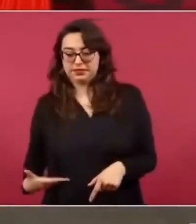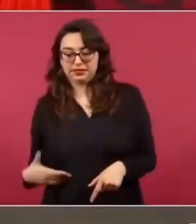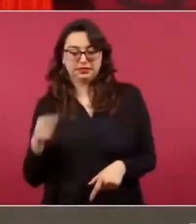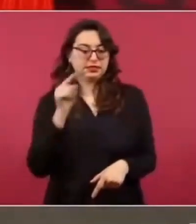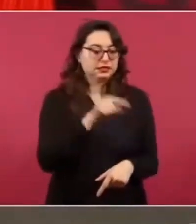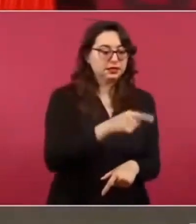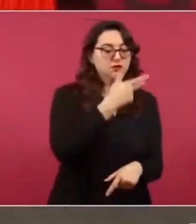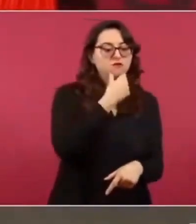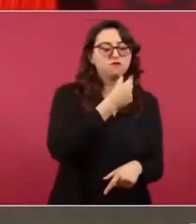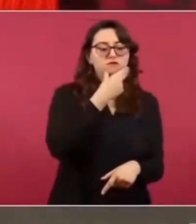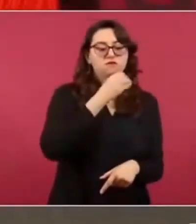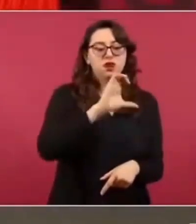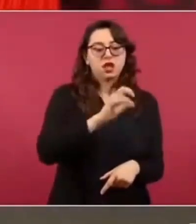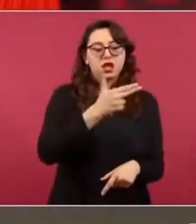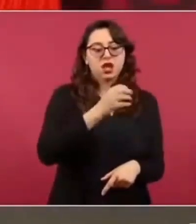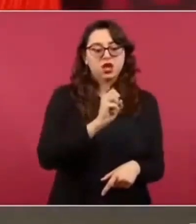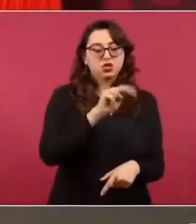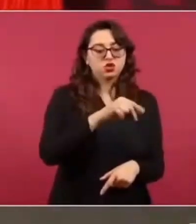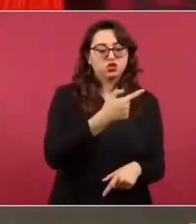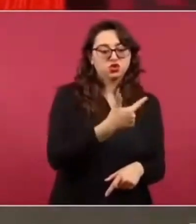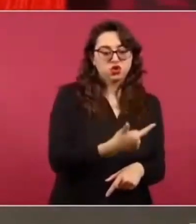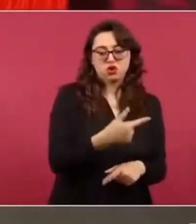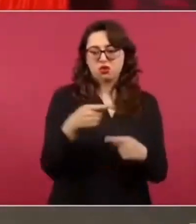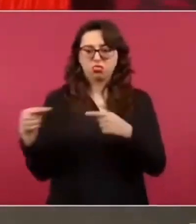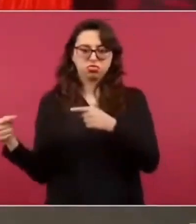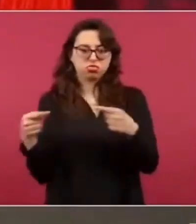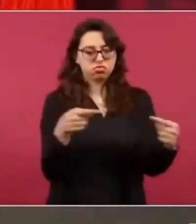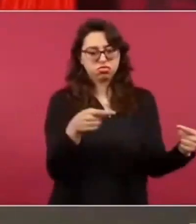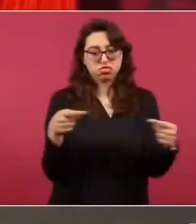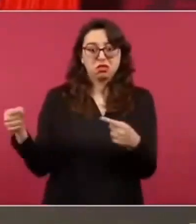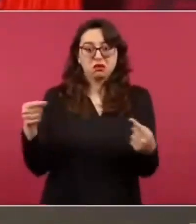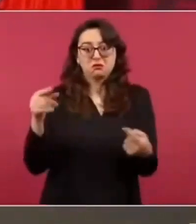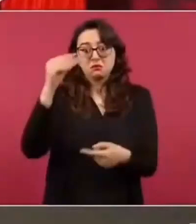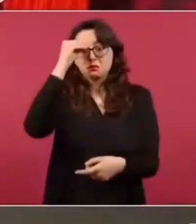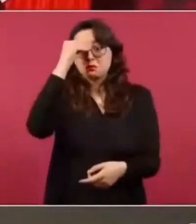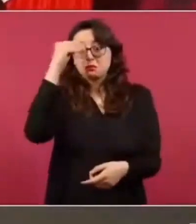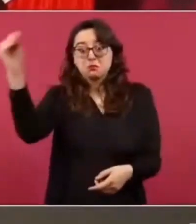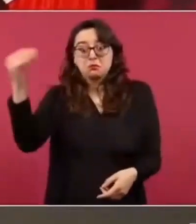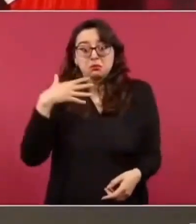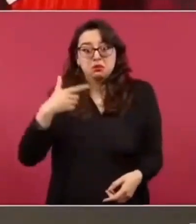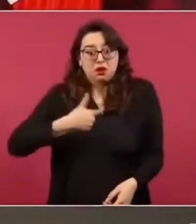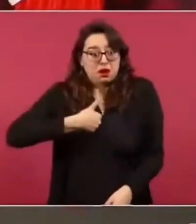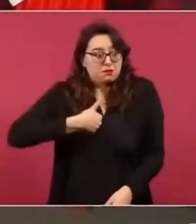no tarda en, yo creo que ya lo están haciendo, ya me están echando la culpa.